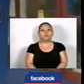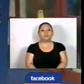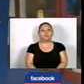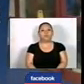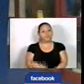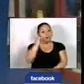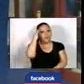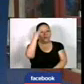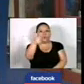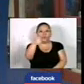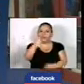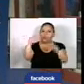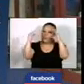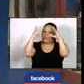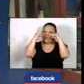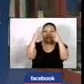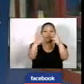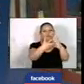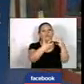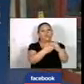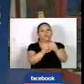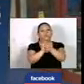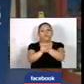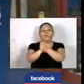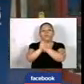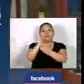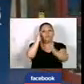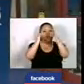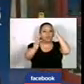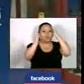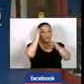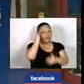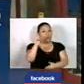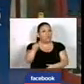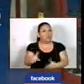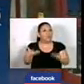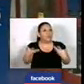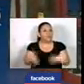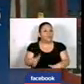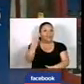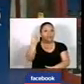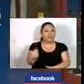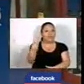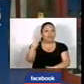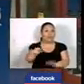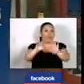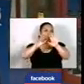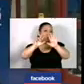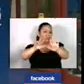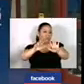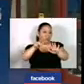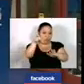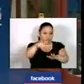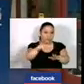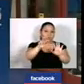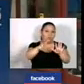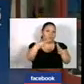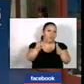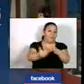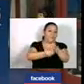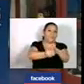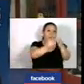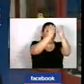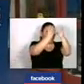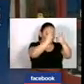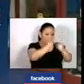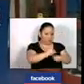Hola, muy buenas noches compañeros. Un gusto saludarles, comentarles que hoy se cumplen ocho días de que inició el escrutinio final